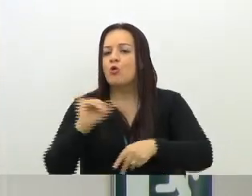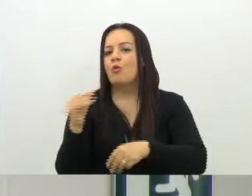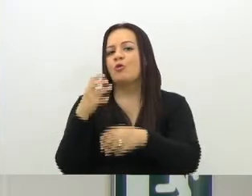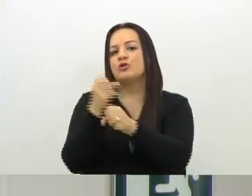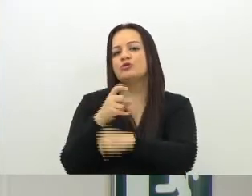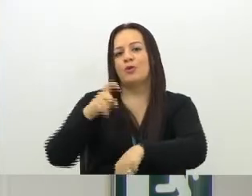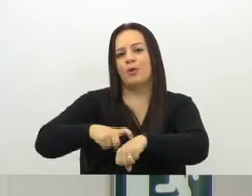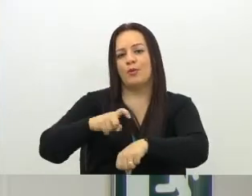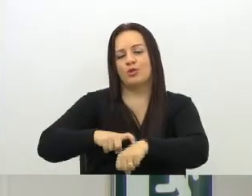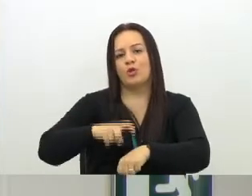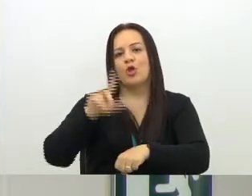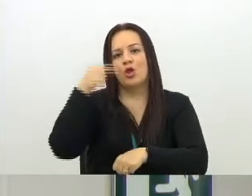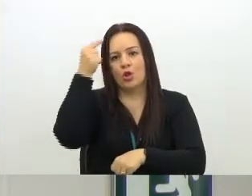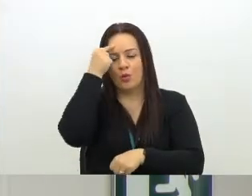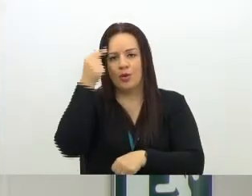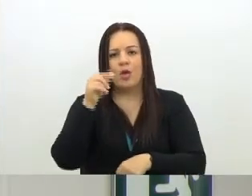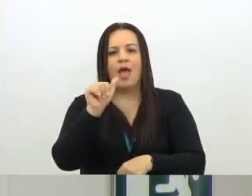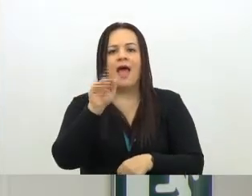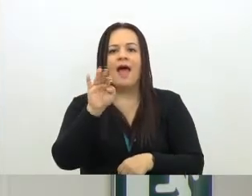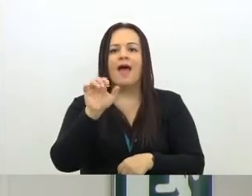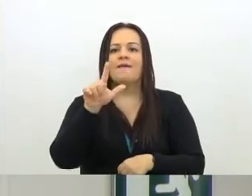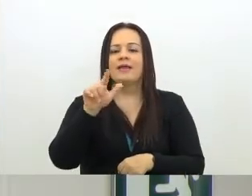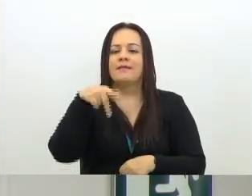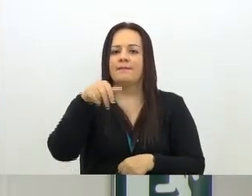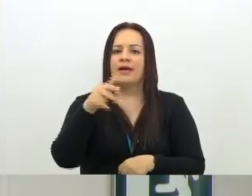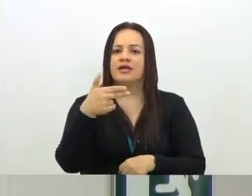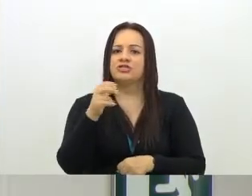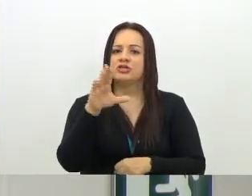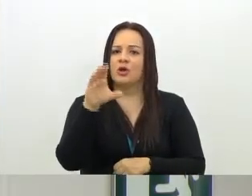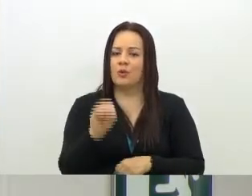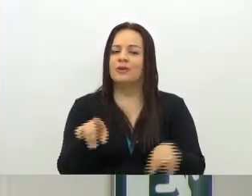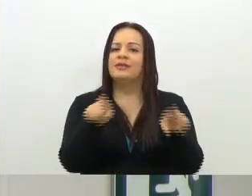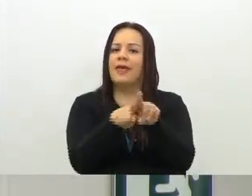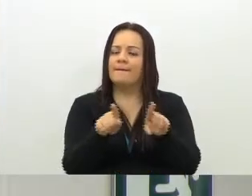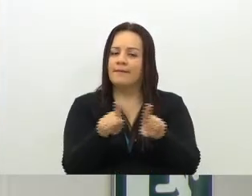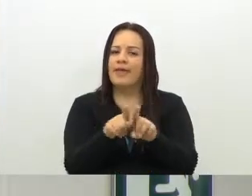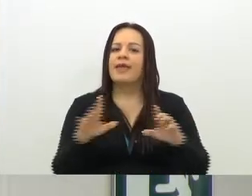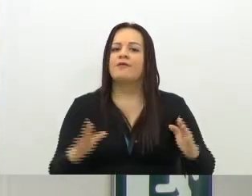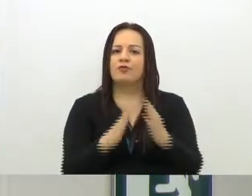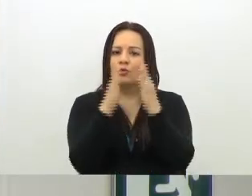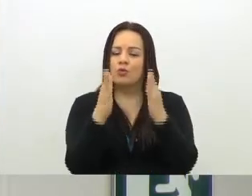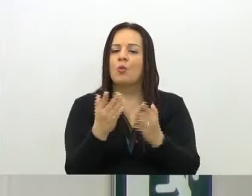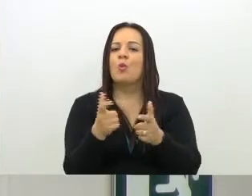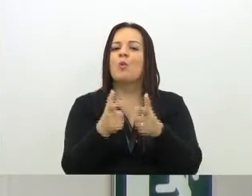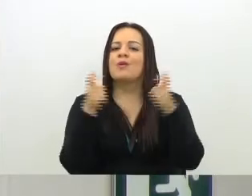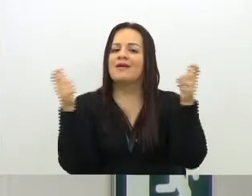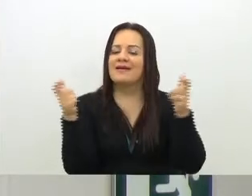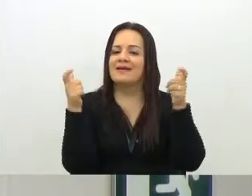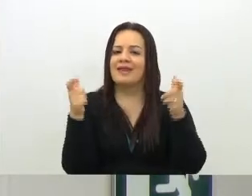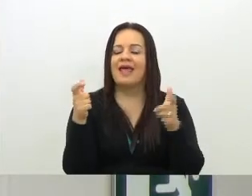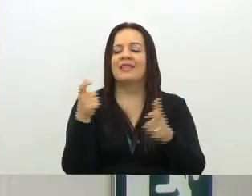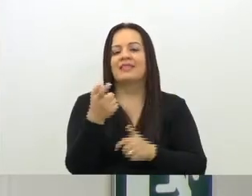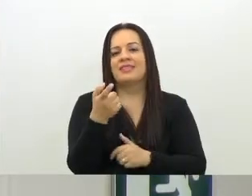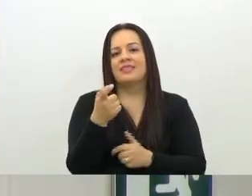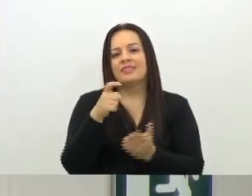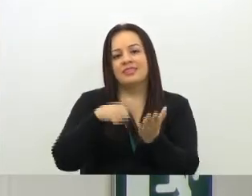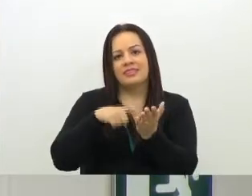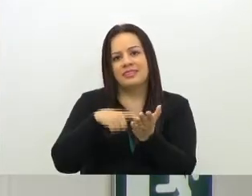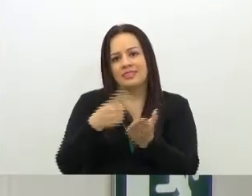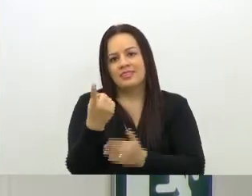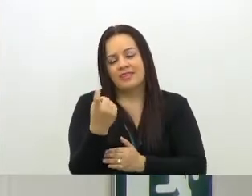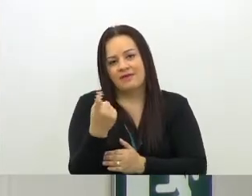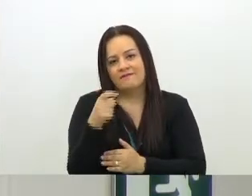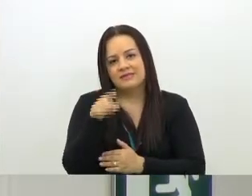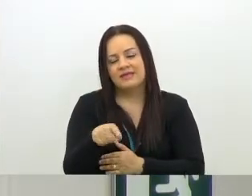momento el gobierno del doctor Abel Pacheco, que también enfrentó un gran déficit fiscal. A pesar